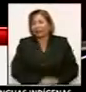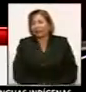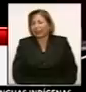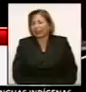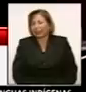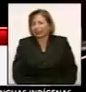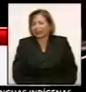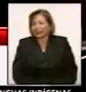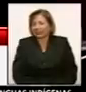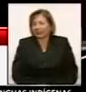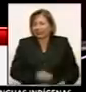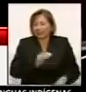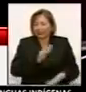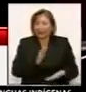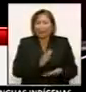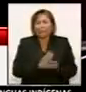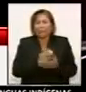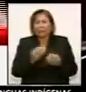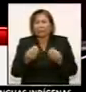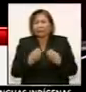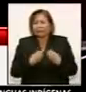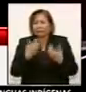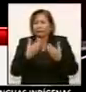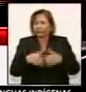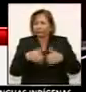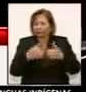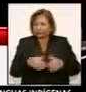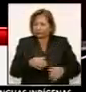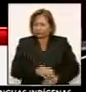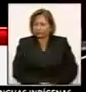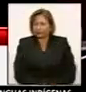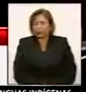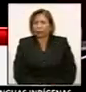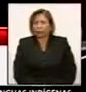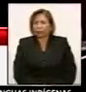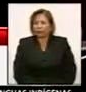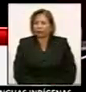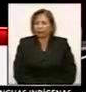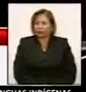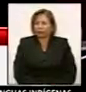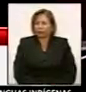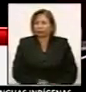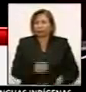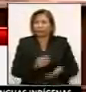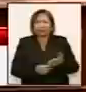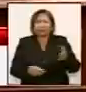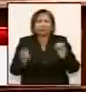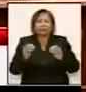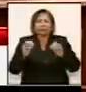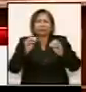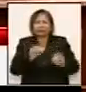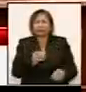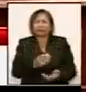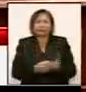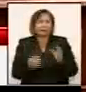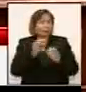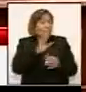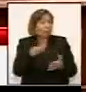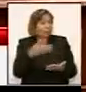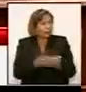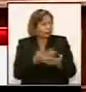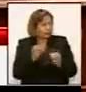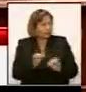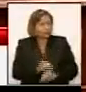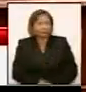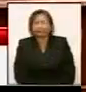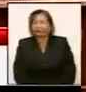y los consorciados peruanos? ¿Por qué no allanaron sus empresas brasileras y peruanas? ¿Por qué no embargaron sus bienes a todo meter y